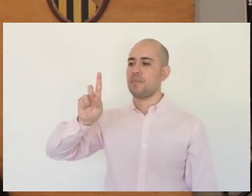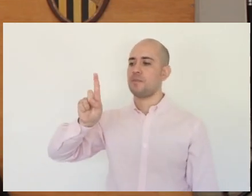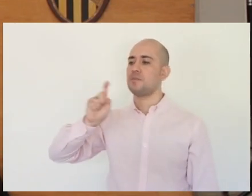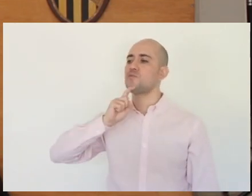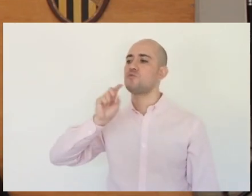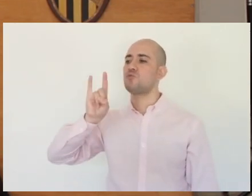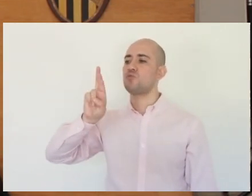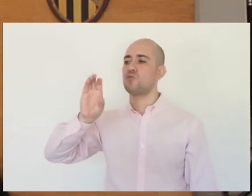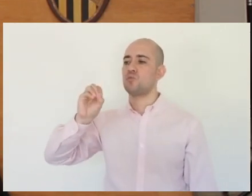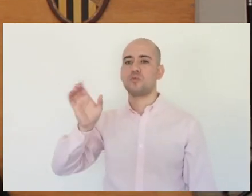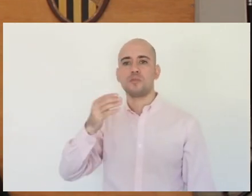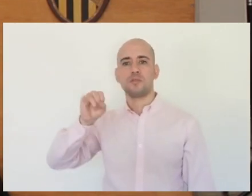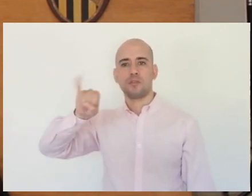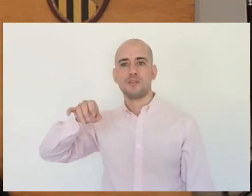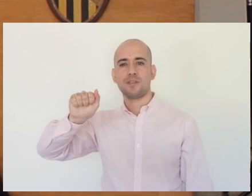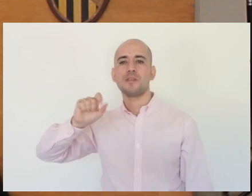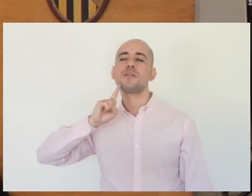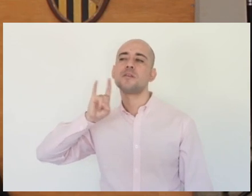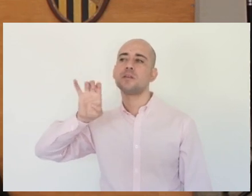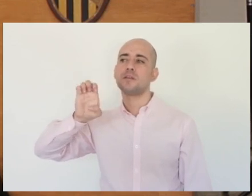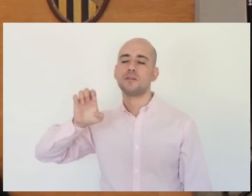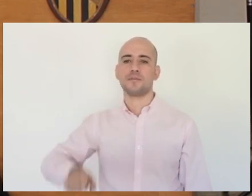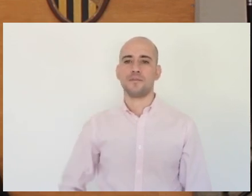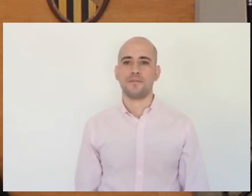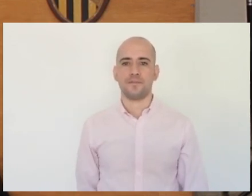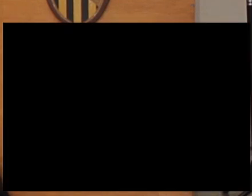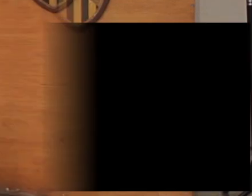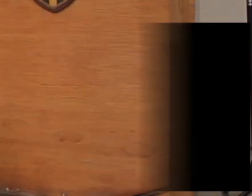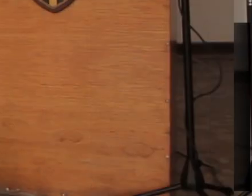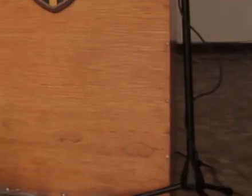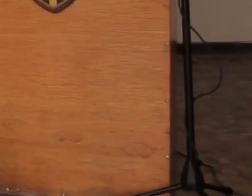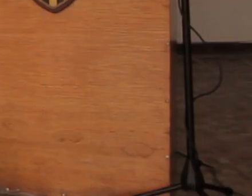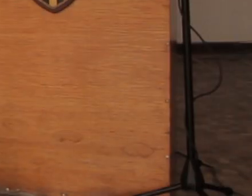liderado por su profesor jefe, don Arturo Jaque Rojas.